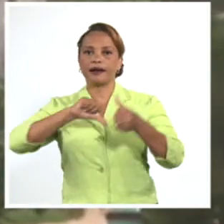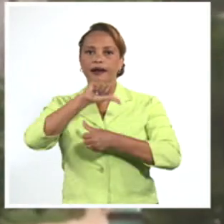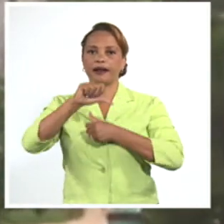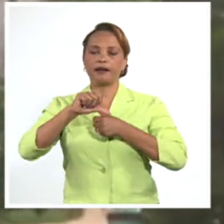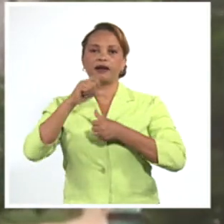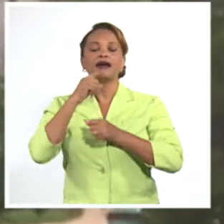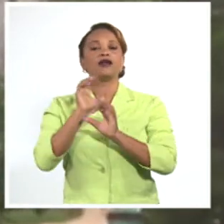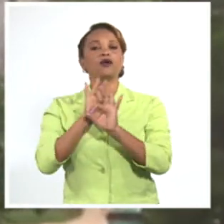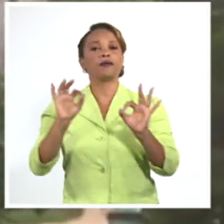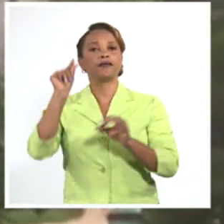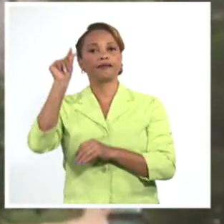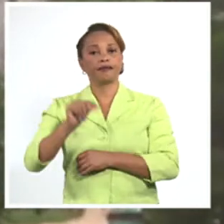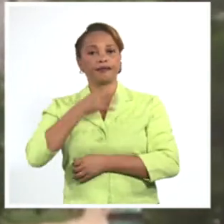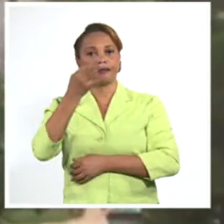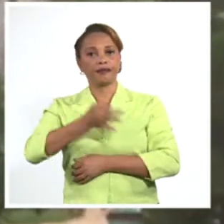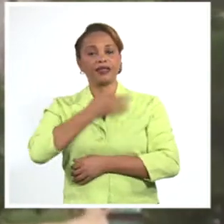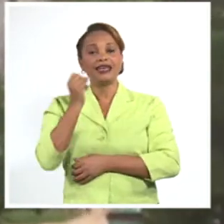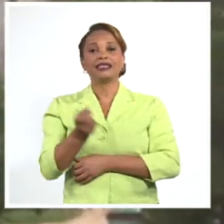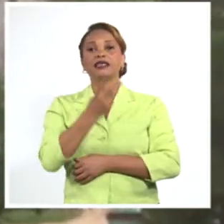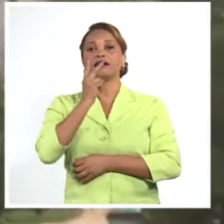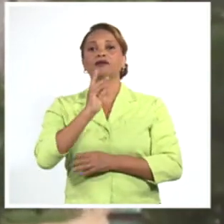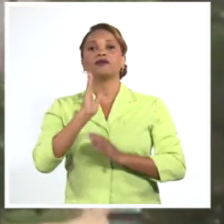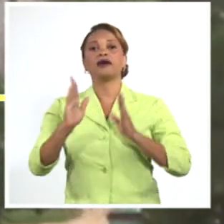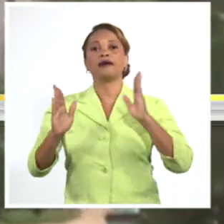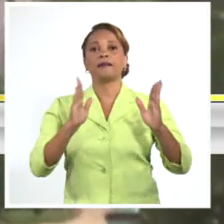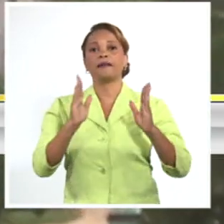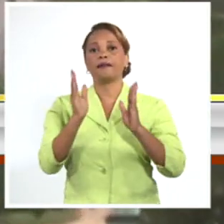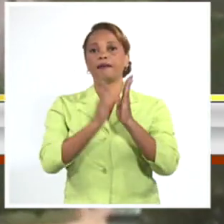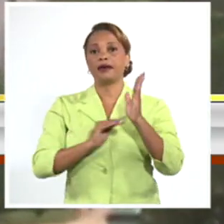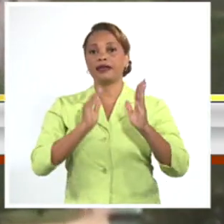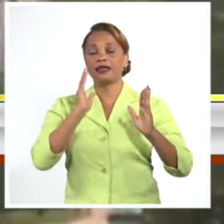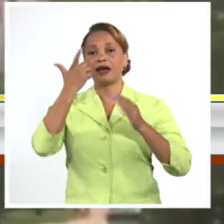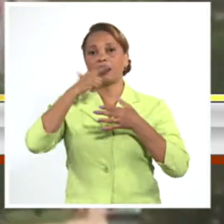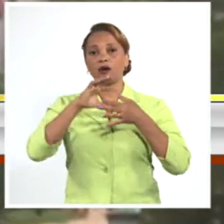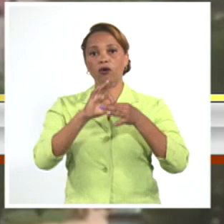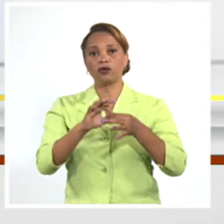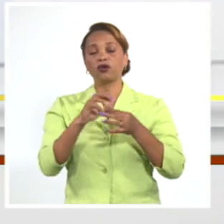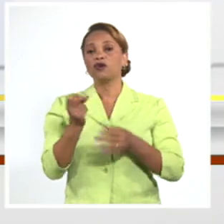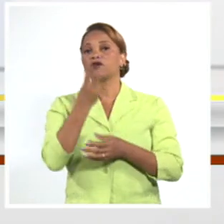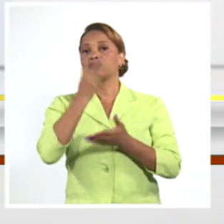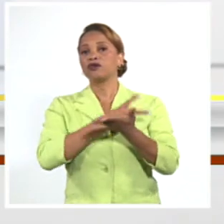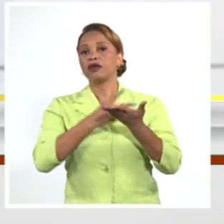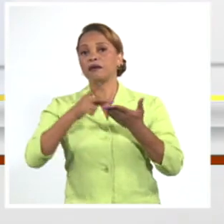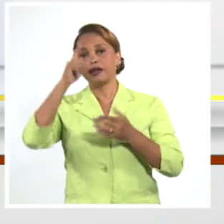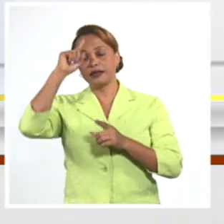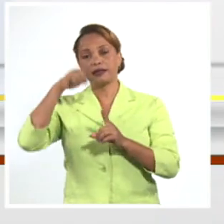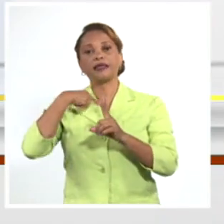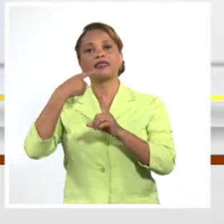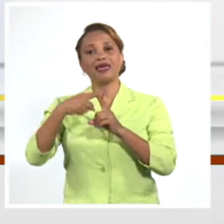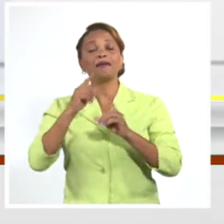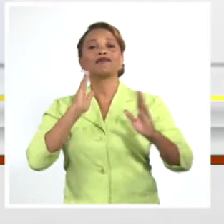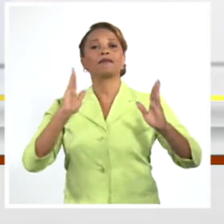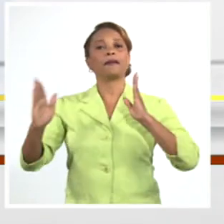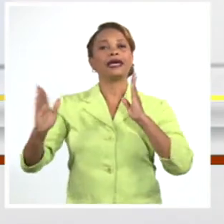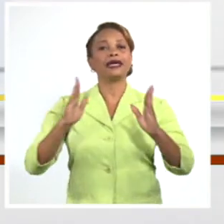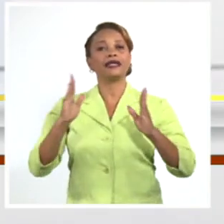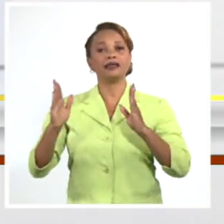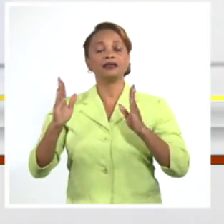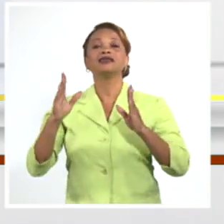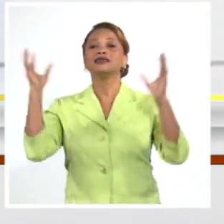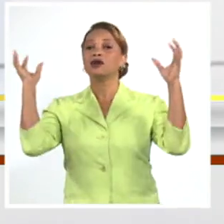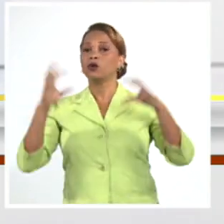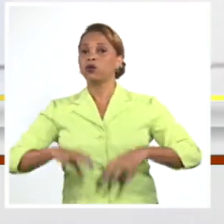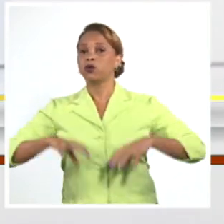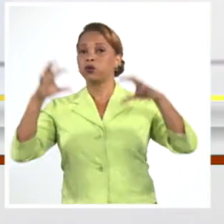la segunda quincena de agosto junto a las dos primeras semanas de septiembre constituyen el periodo de máxima actividad del